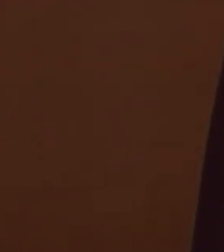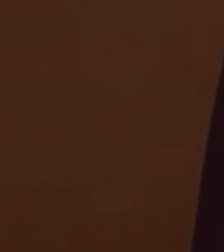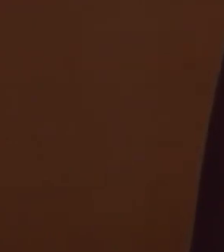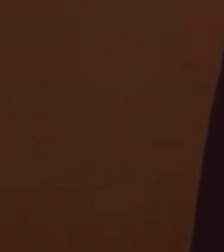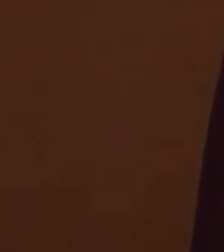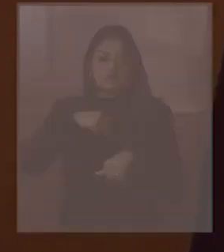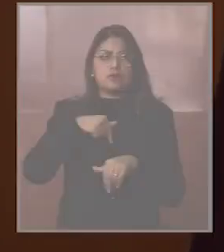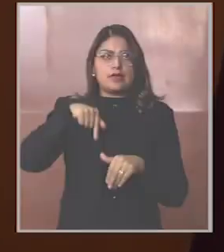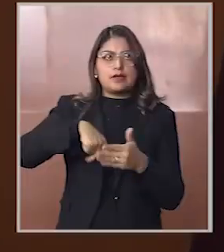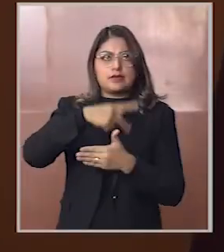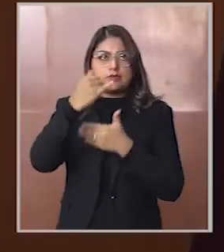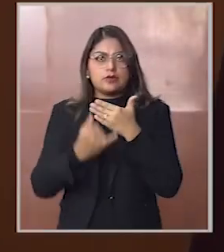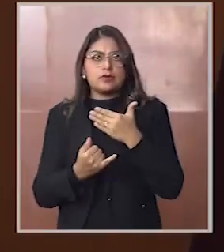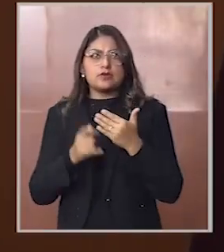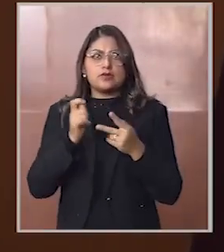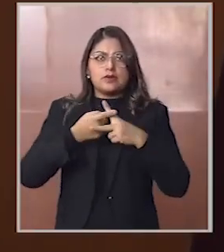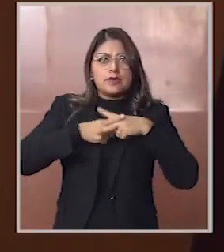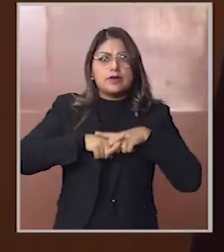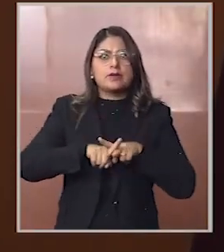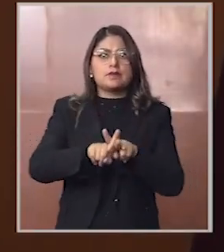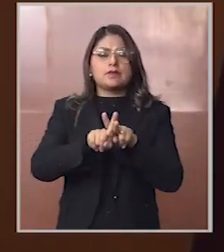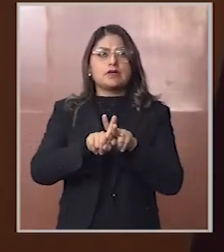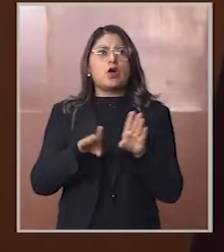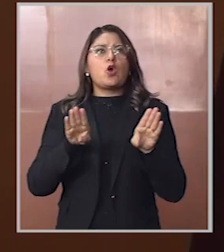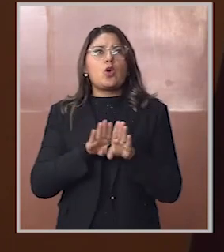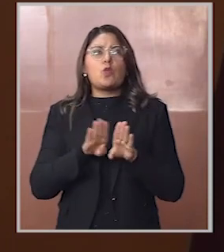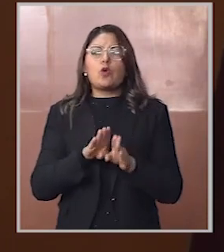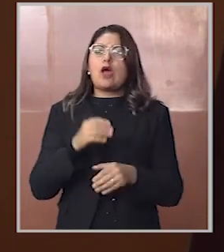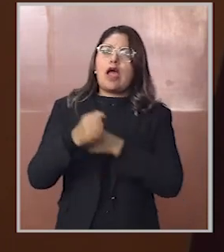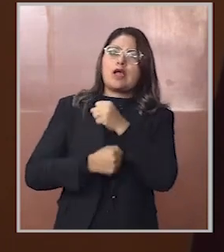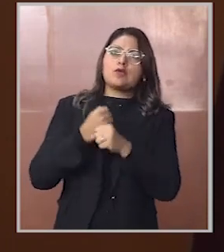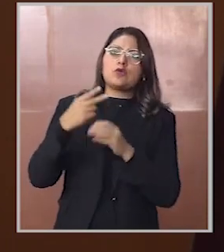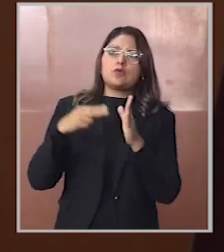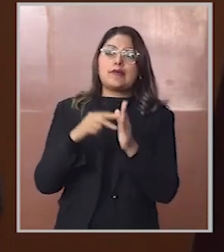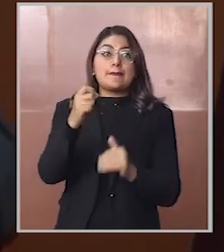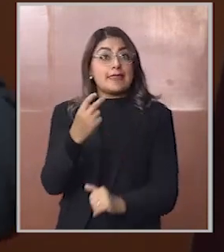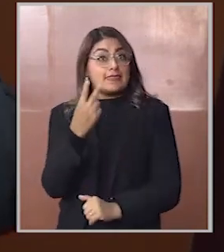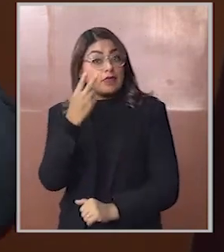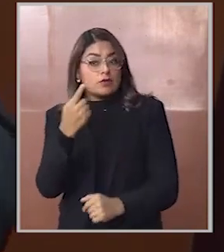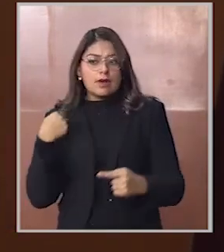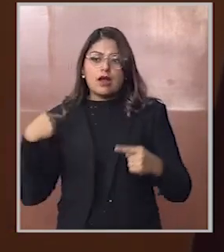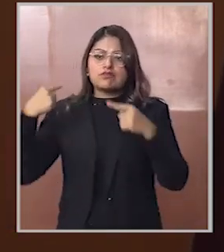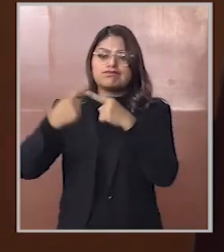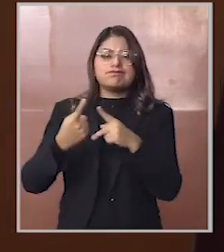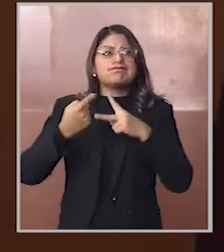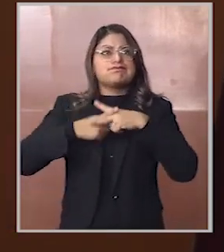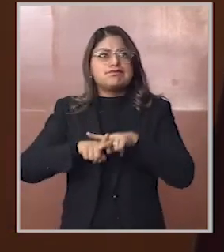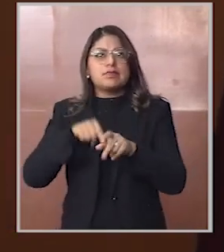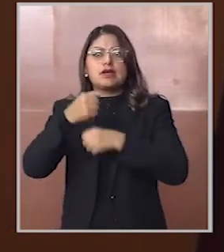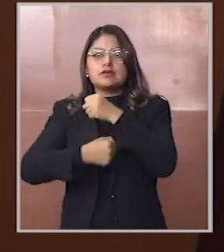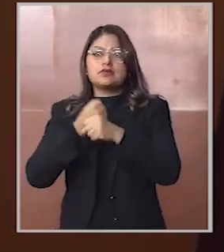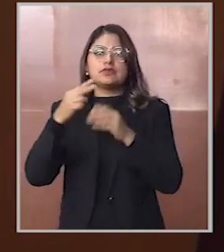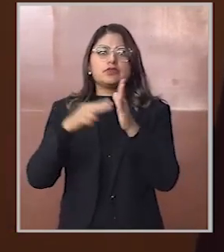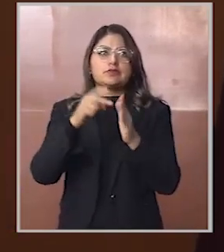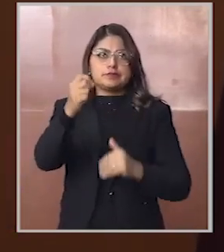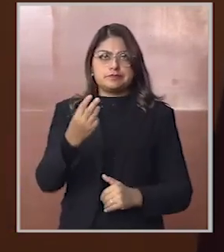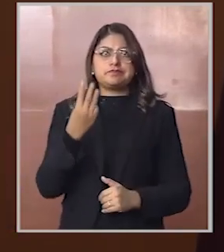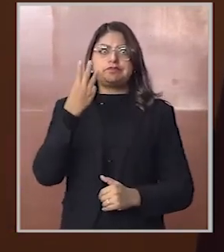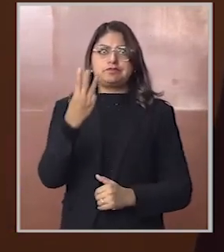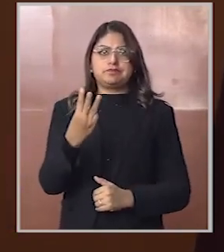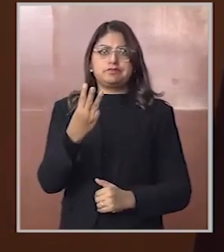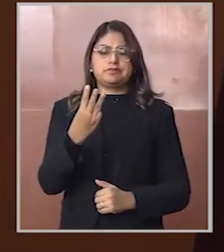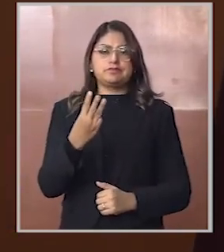dirección este proyecto empieza insisto desde 2022 y cobra ya una fuerza especial 2023